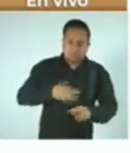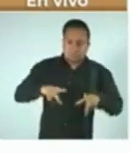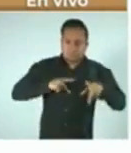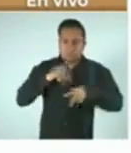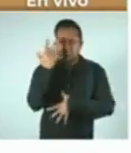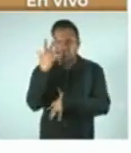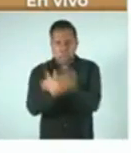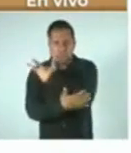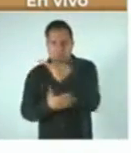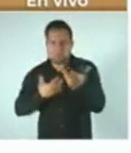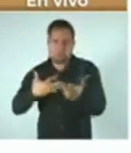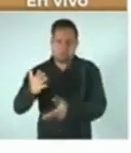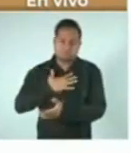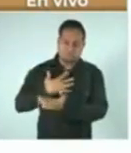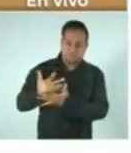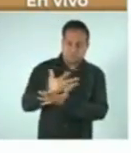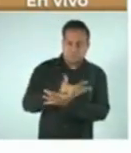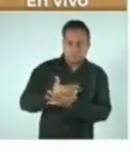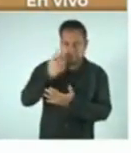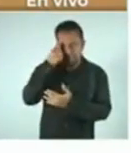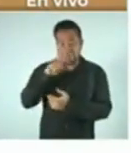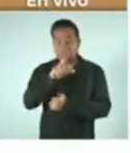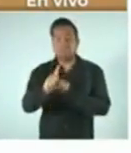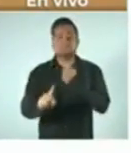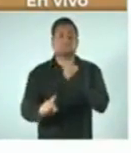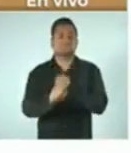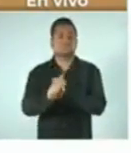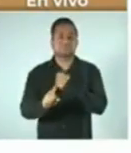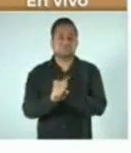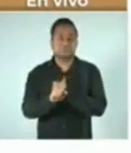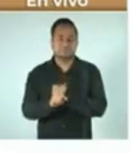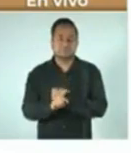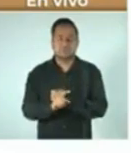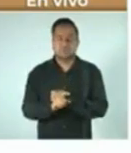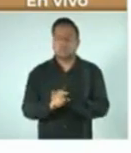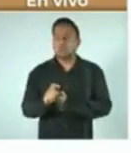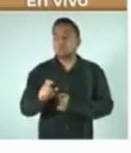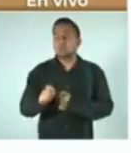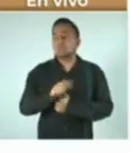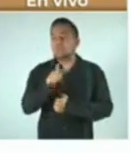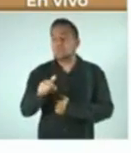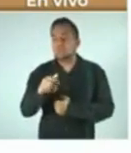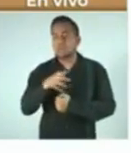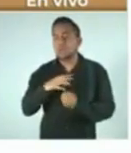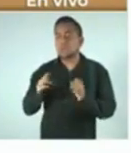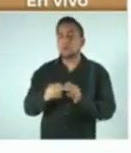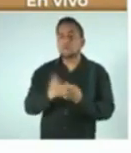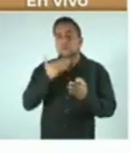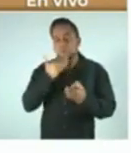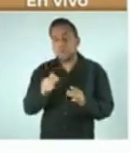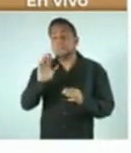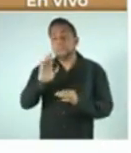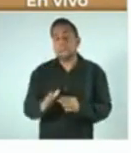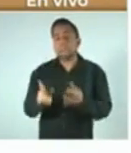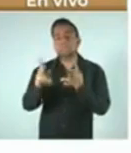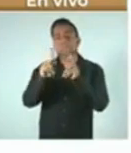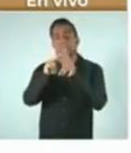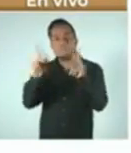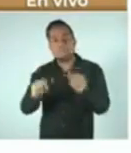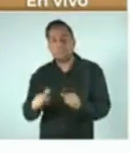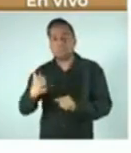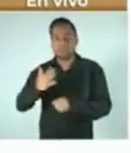explotación irracional para generar un conflicto que, cuando ya pareciera que tiene una primera ruta de salida y el gobierno